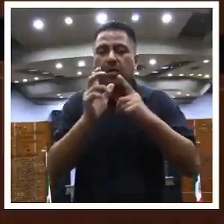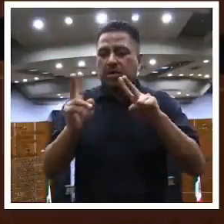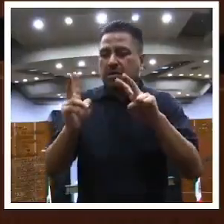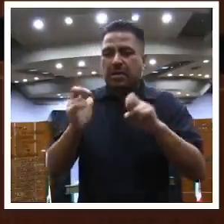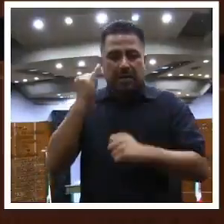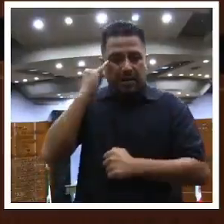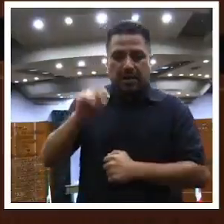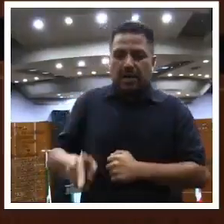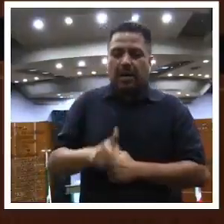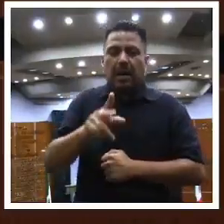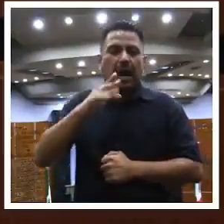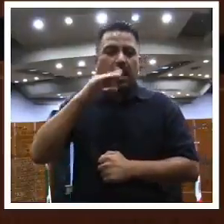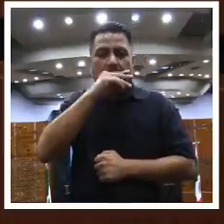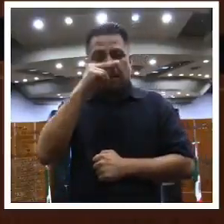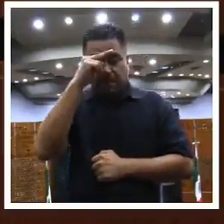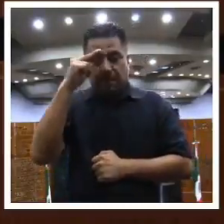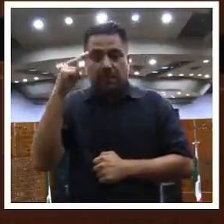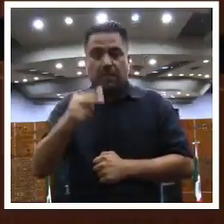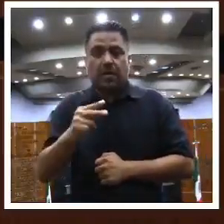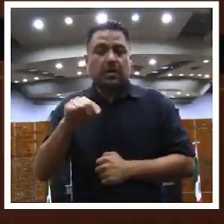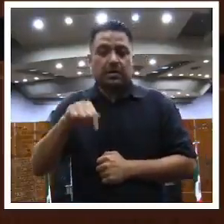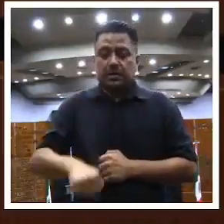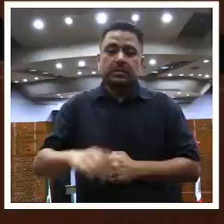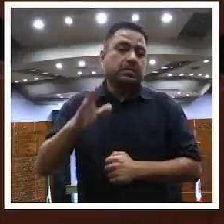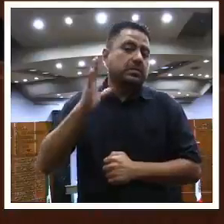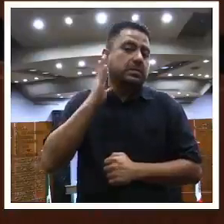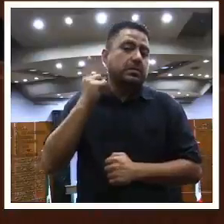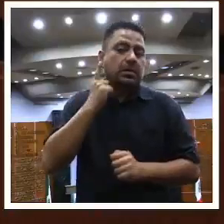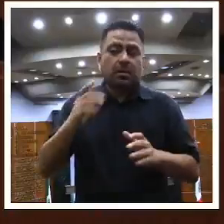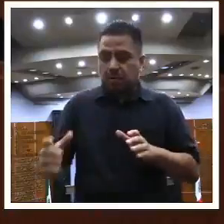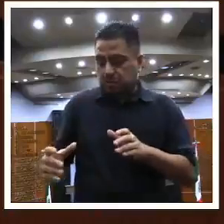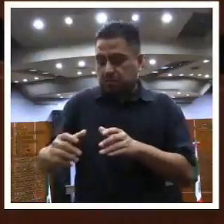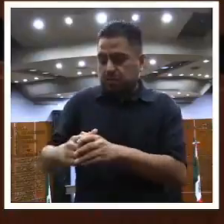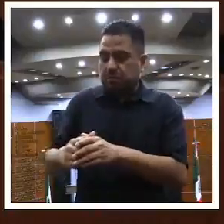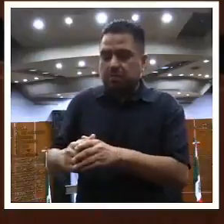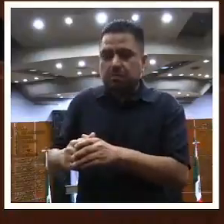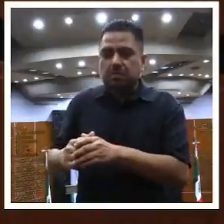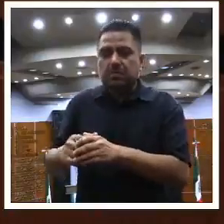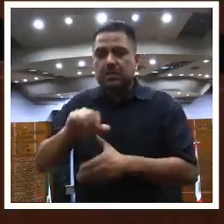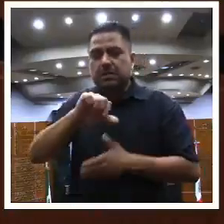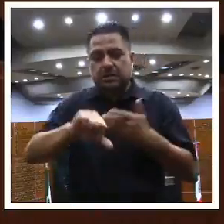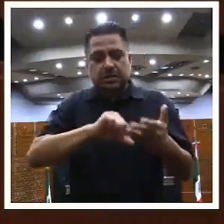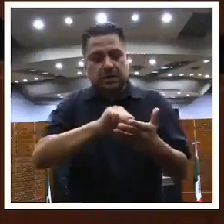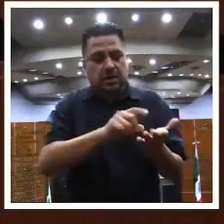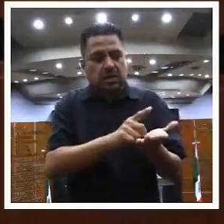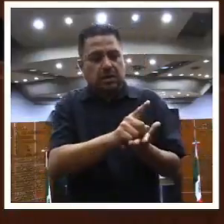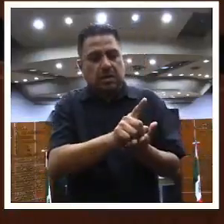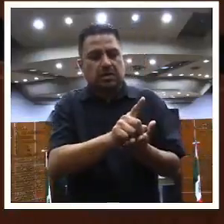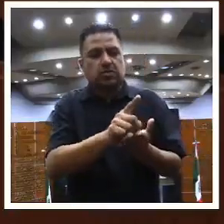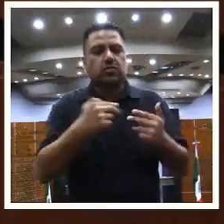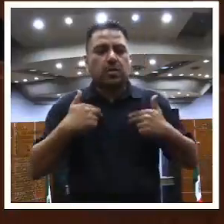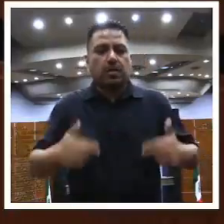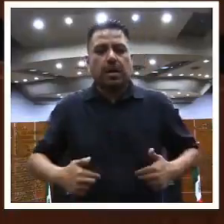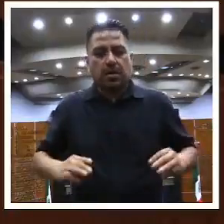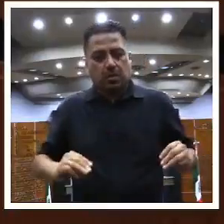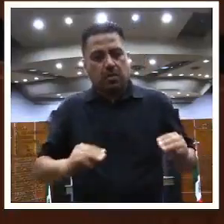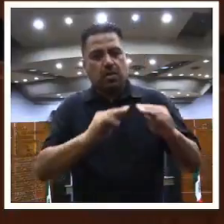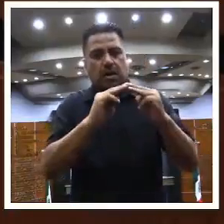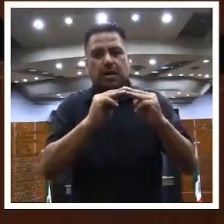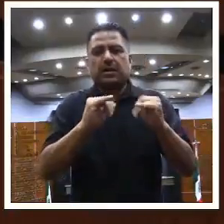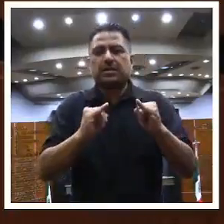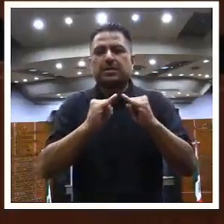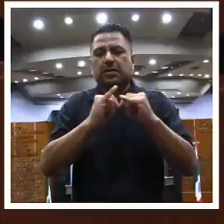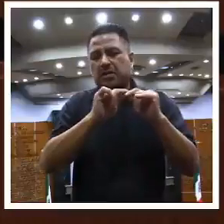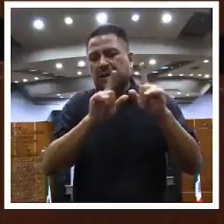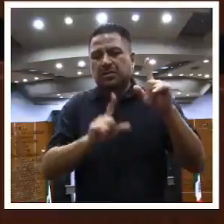Asuntos Indígenas y Afromexicanos de este Congreso, en conjunto con el Centro de Derechos Humanos de la Montaña, el Instituto Nacional de